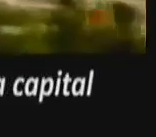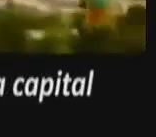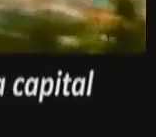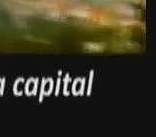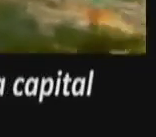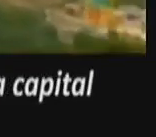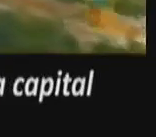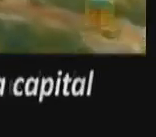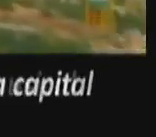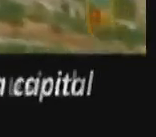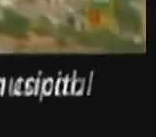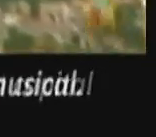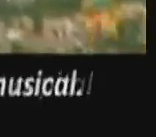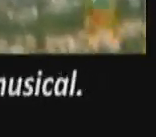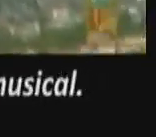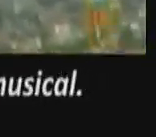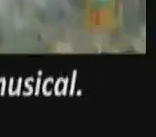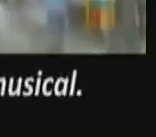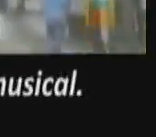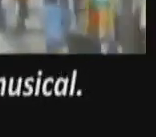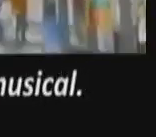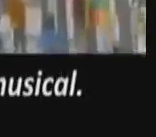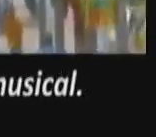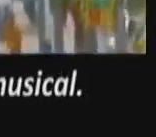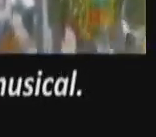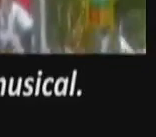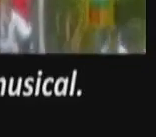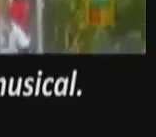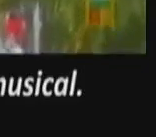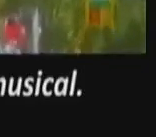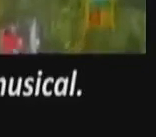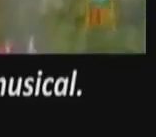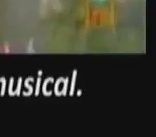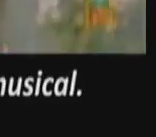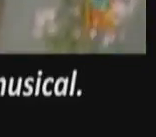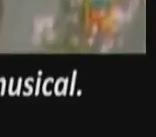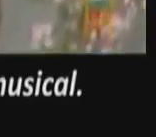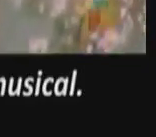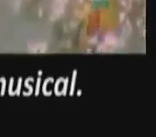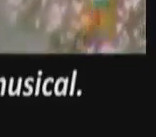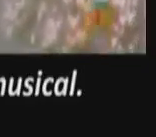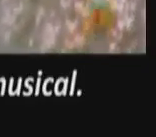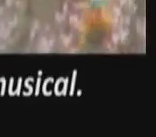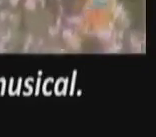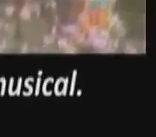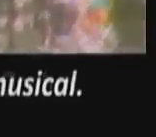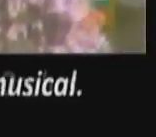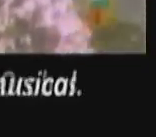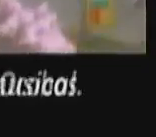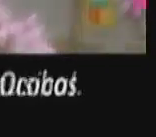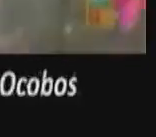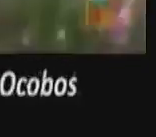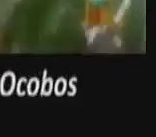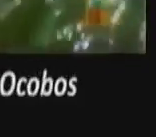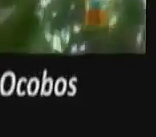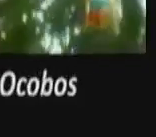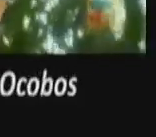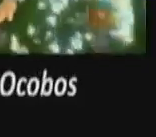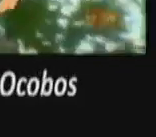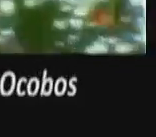pueblo, fue la capital, de Colombia eres la música. Tierra